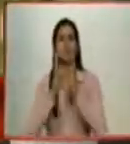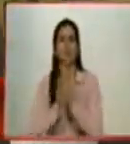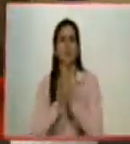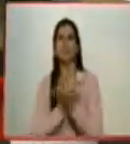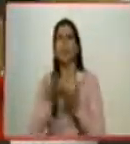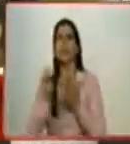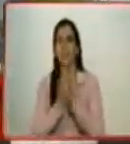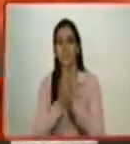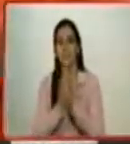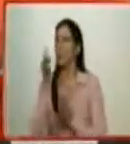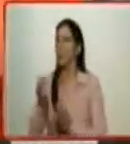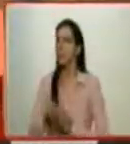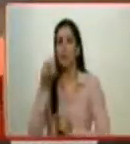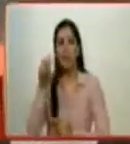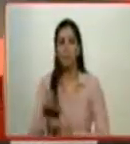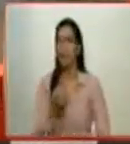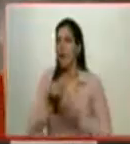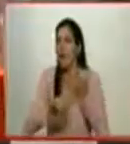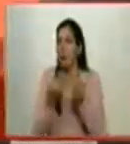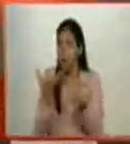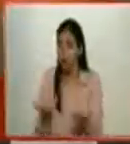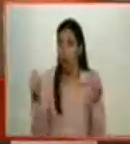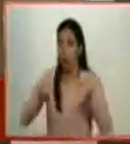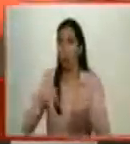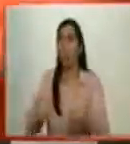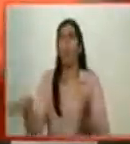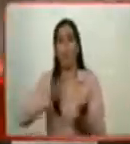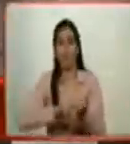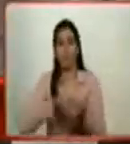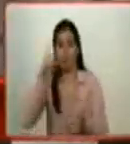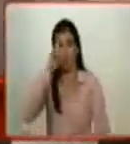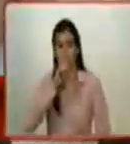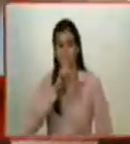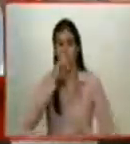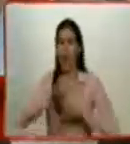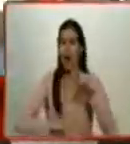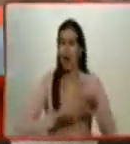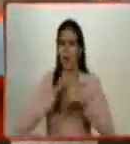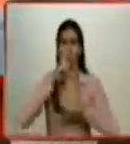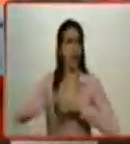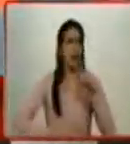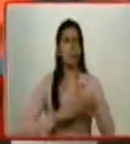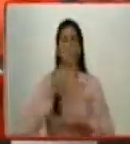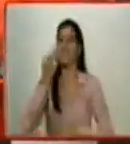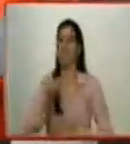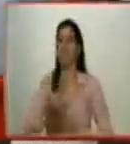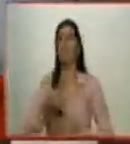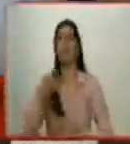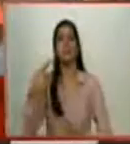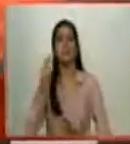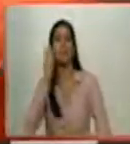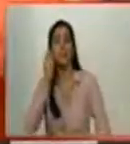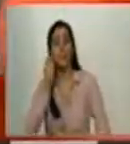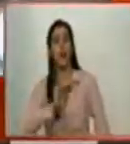como siempre lo hemos hecho, y hoy hemos venido un año más pues a ratificar nuestro testimonio con la cultura